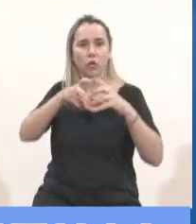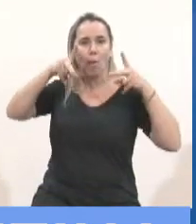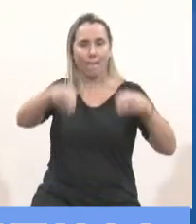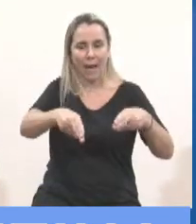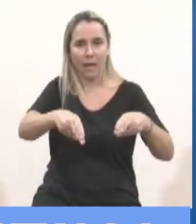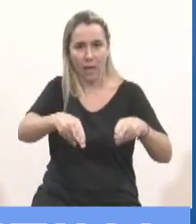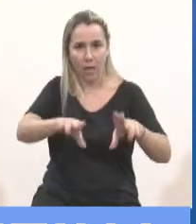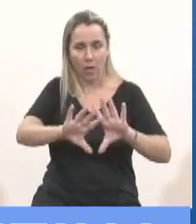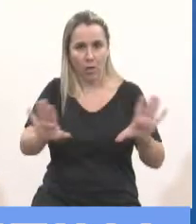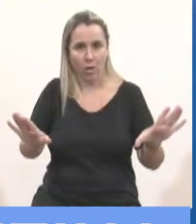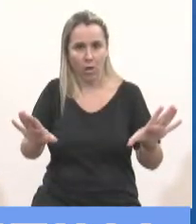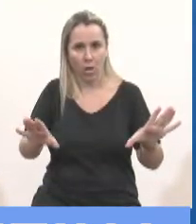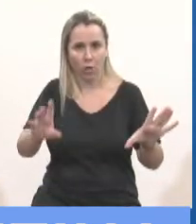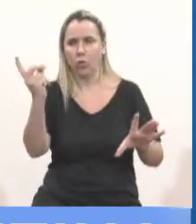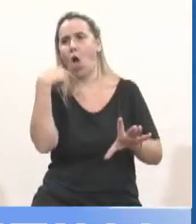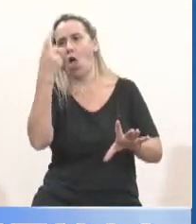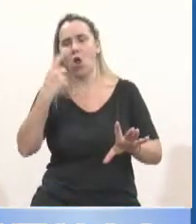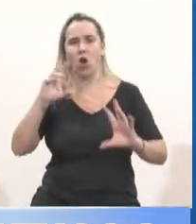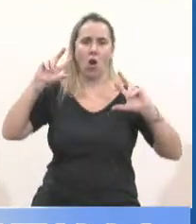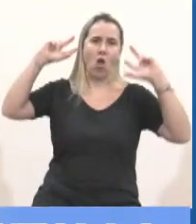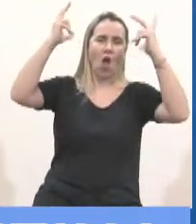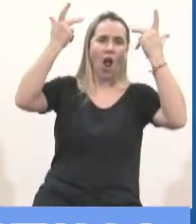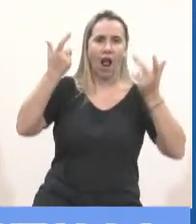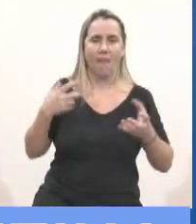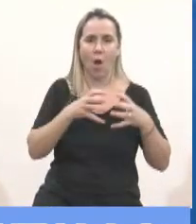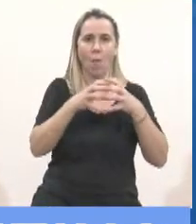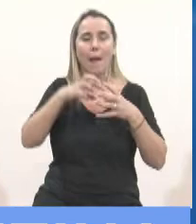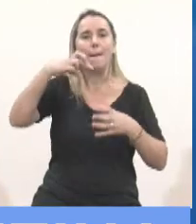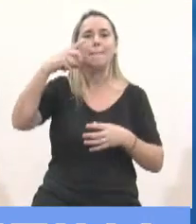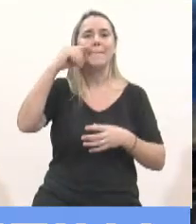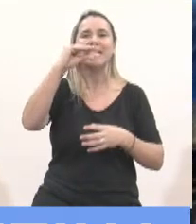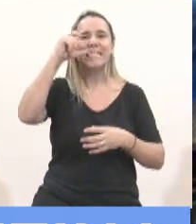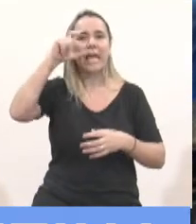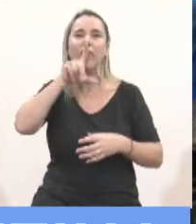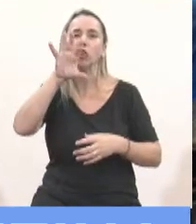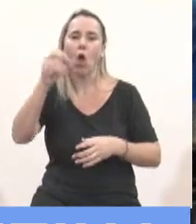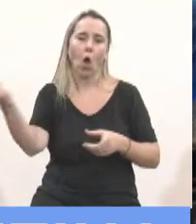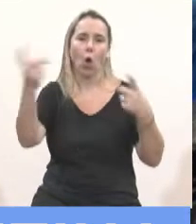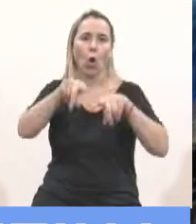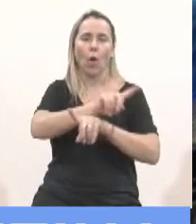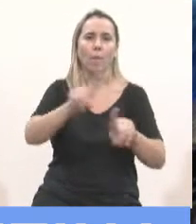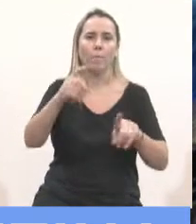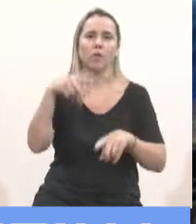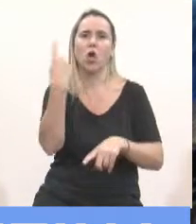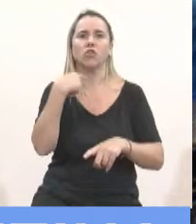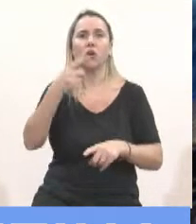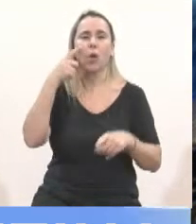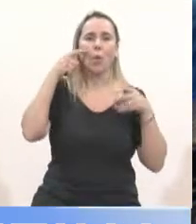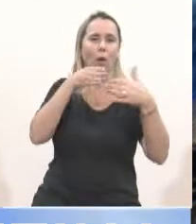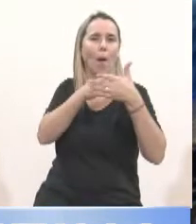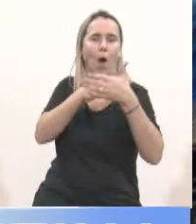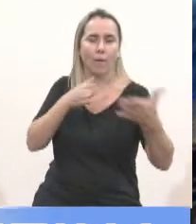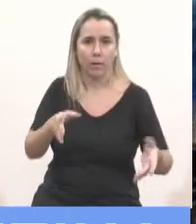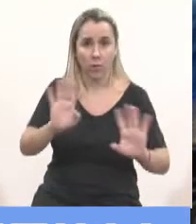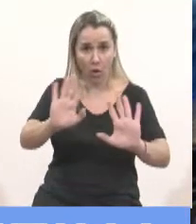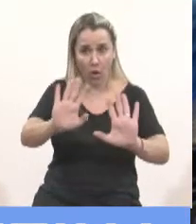sesión. Paramos. Y se enojaron todos, fuimos al bloque, Pichetto no volvió al bloque, porque decía que nosotros estábamos teniendo una visión de obstrucción. Le digo,